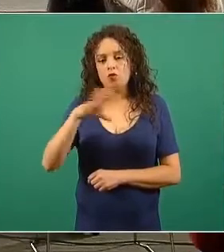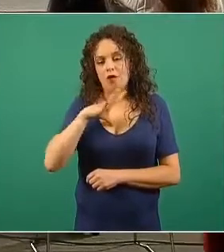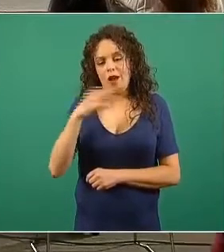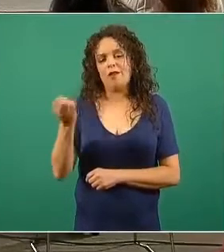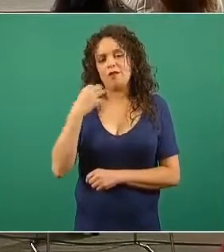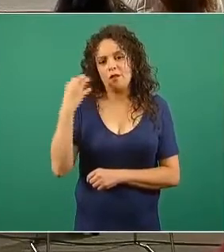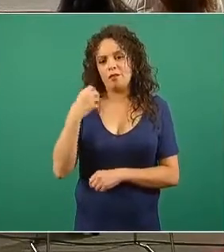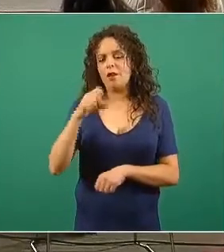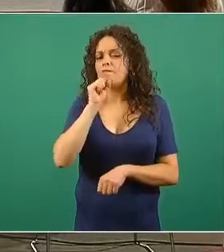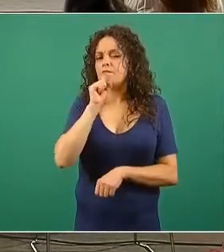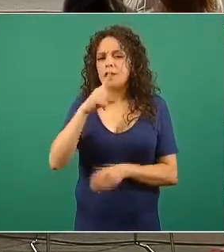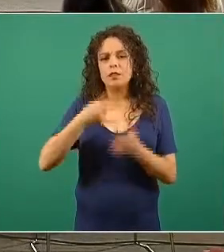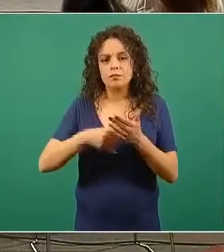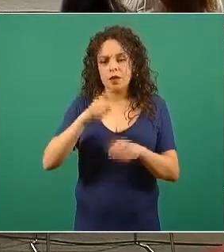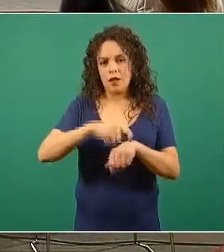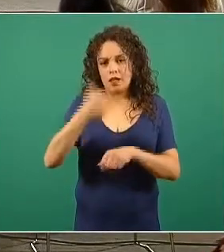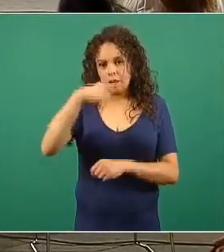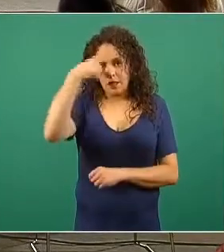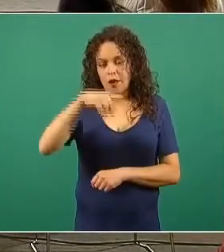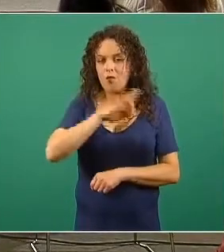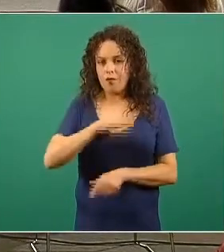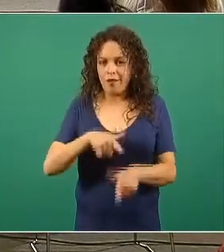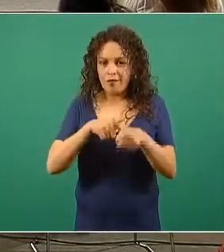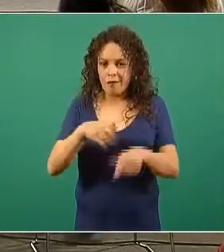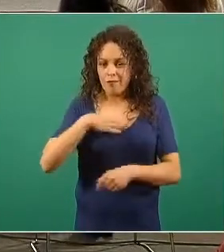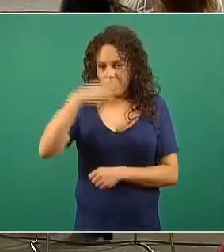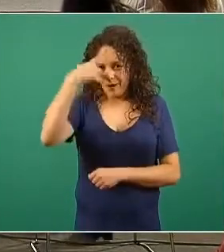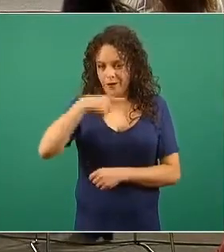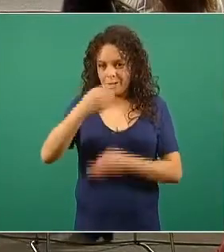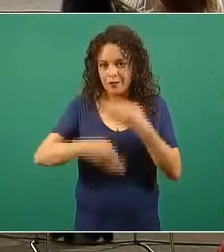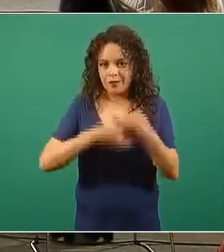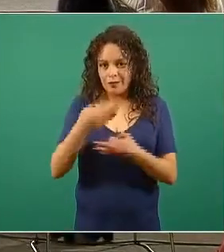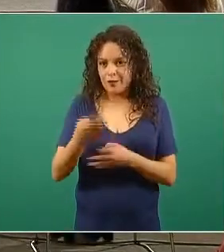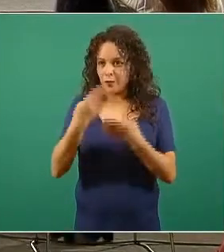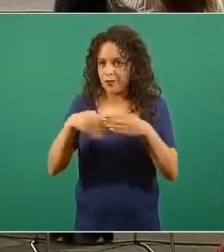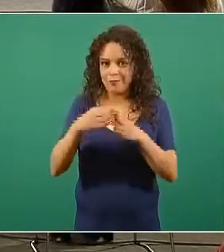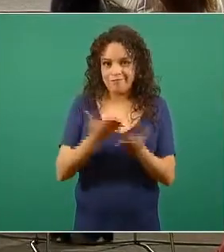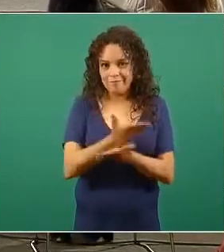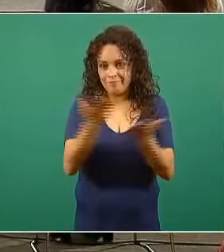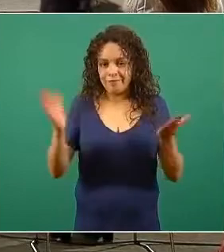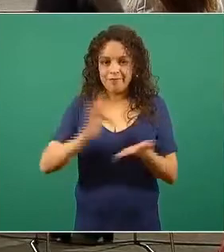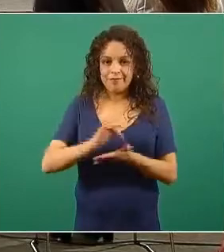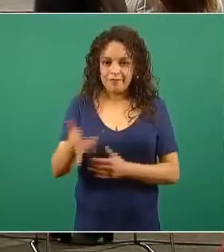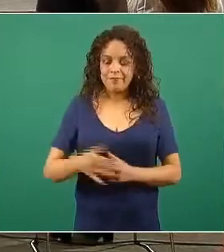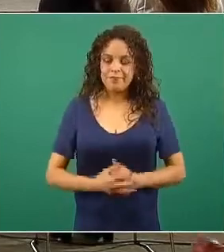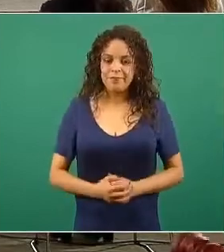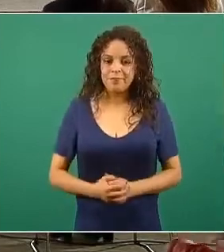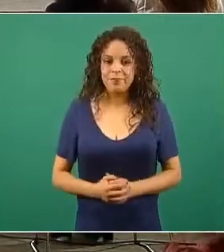a las 7 de la noche y podremos seguir. Muy buenas noches a todos en sus casas también. Gracias.